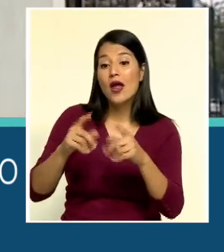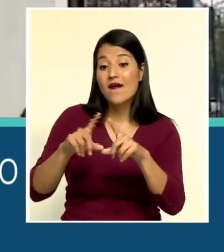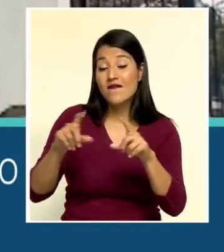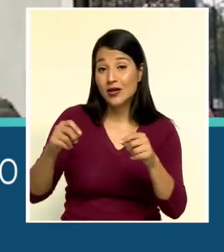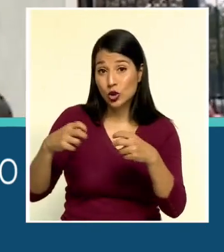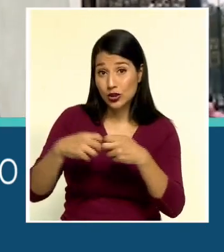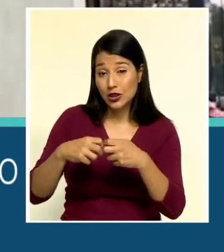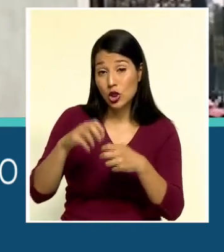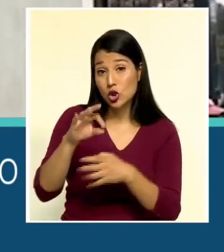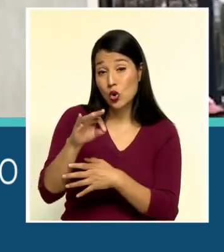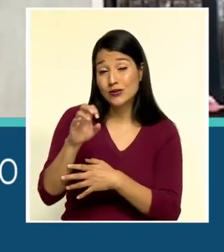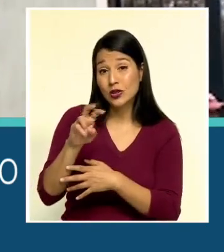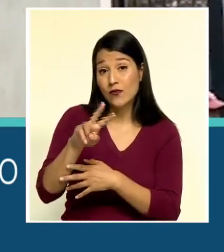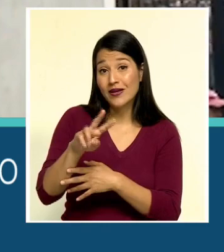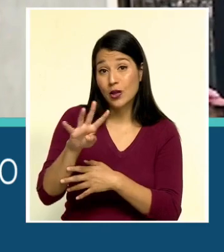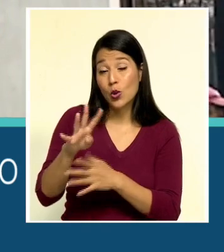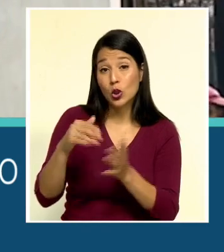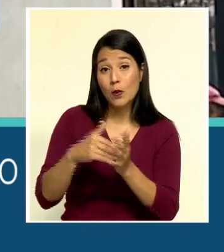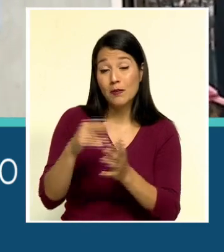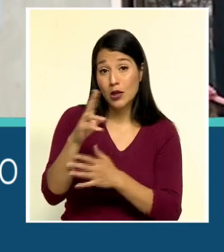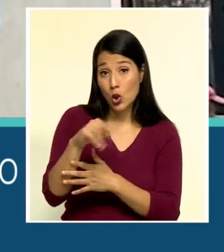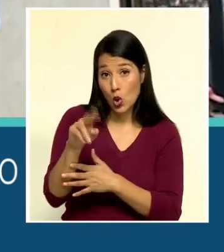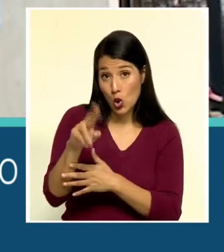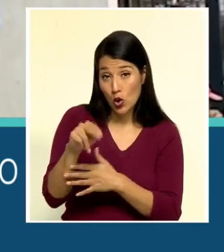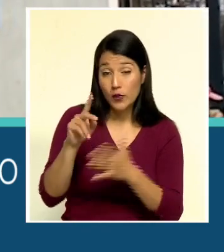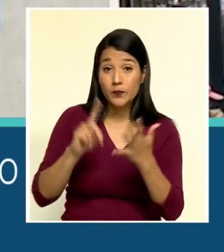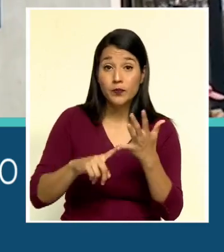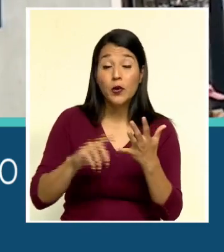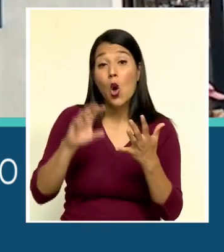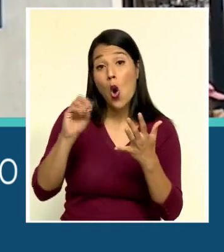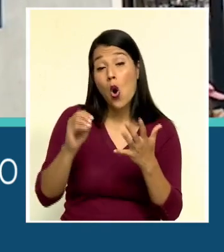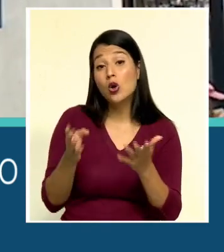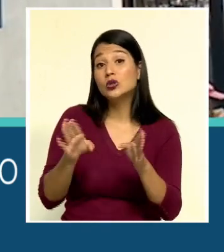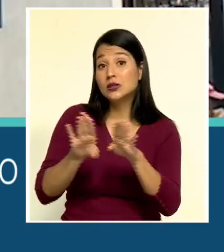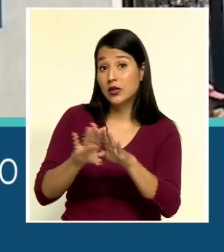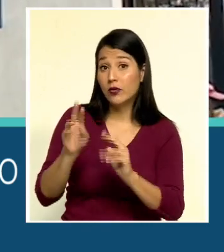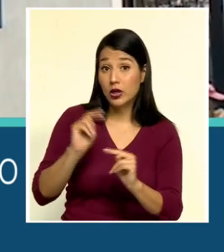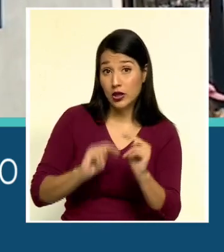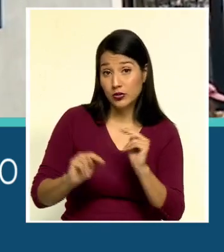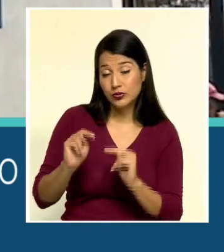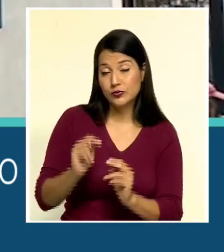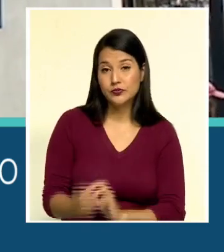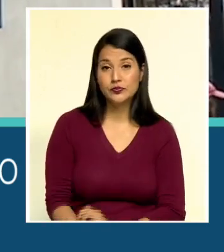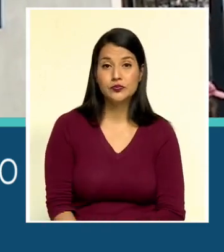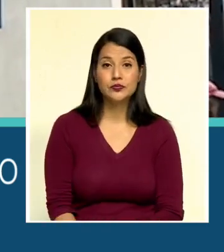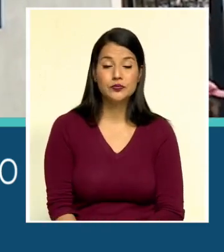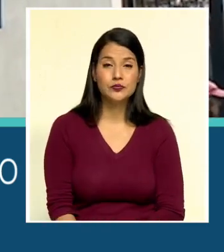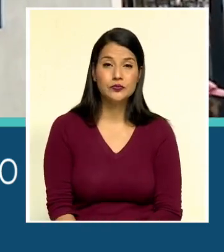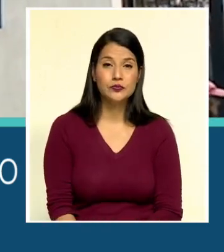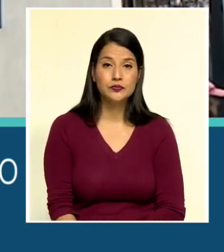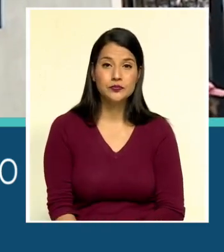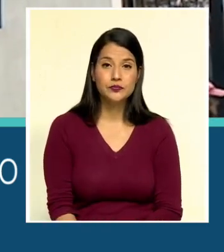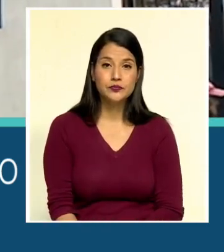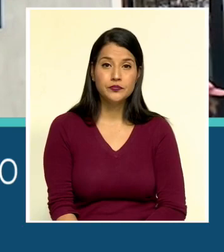una multa de 924,000 colones. O bien hasta el cierre del negocio.